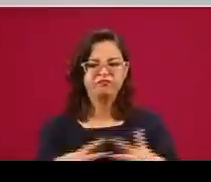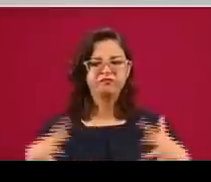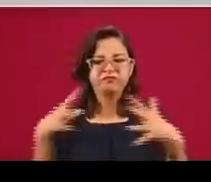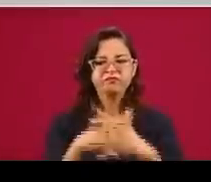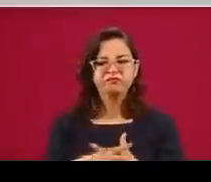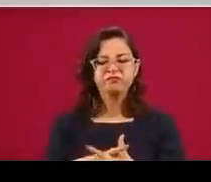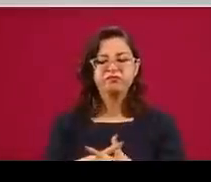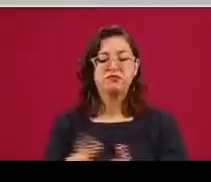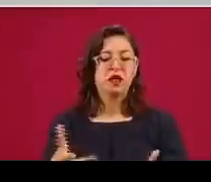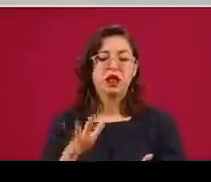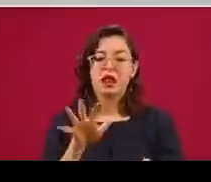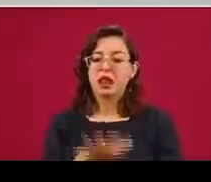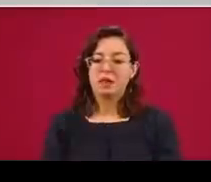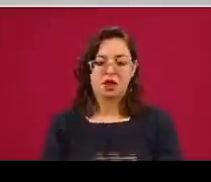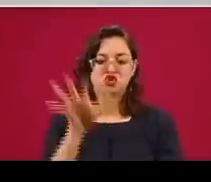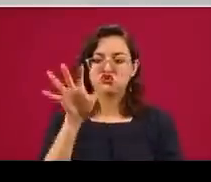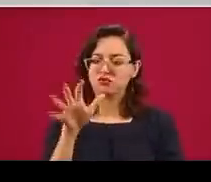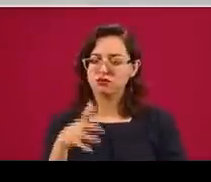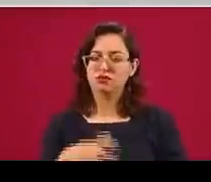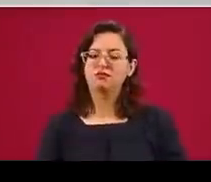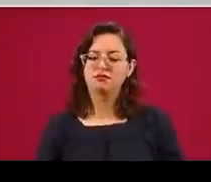en la mayoría de los casos, pero